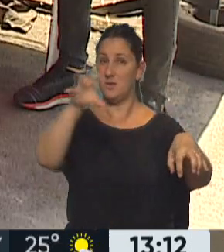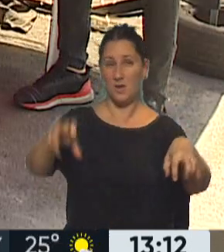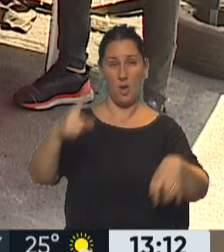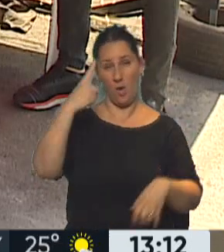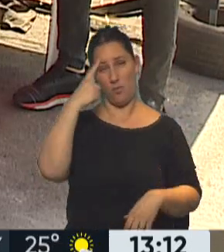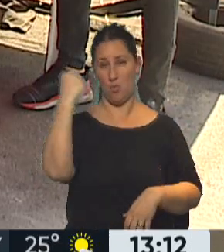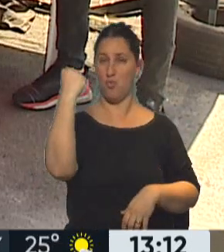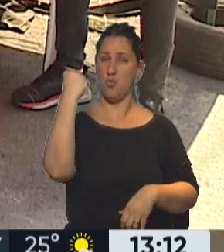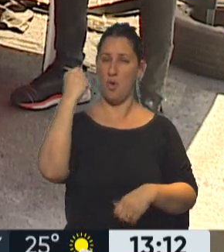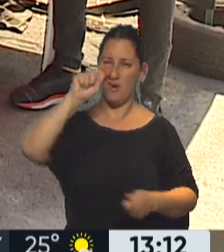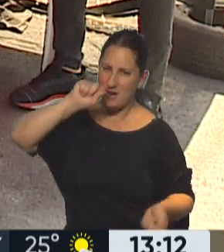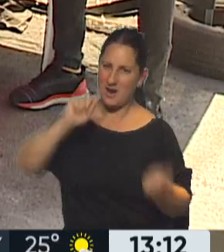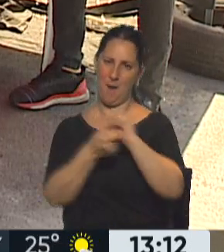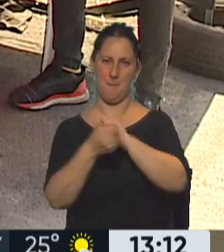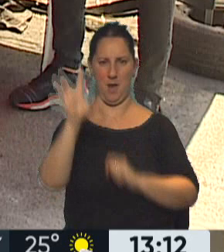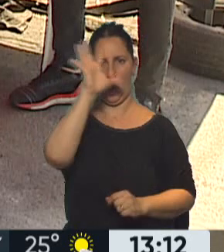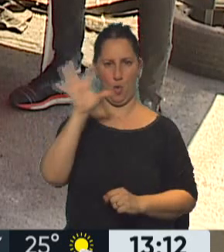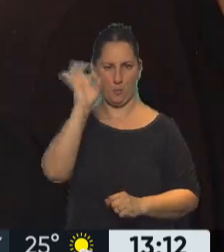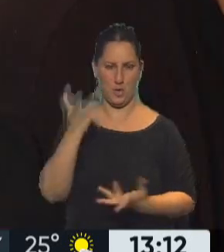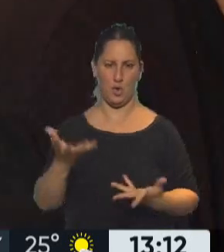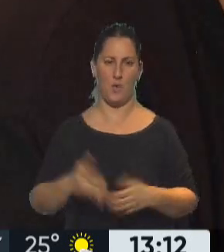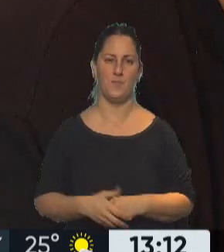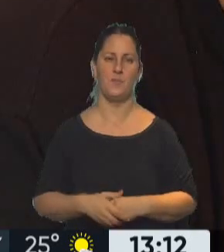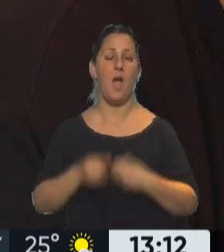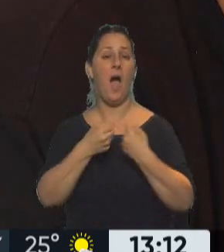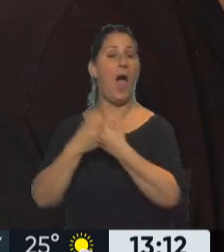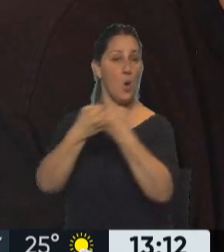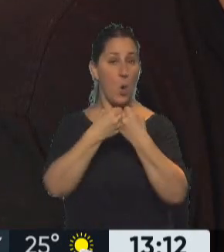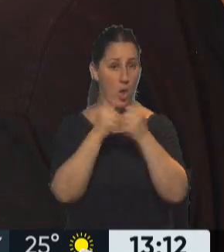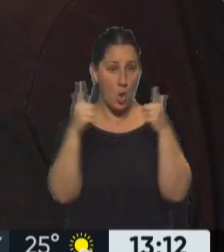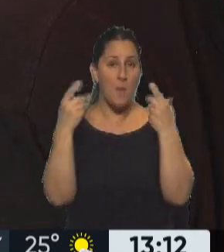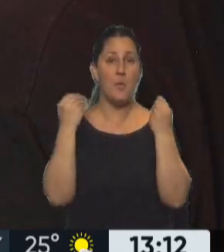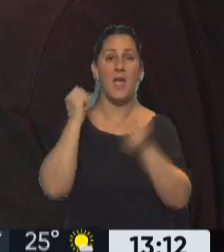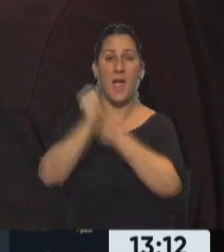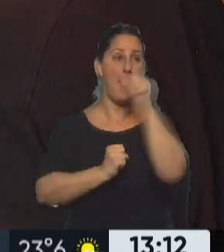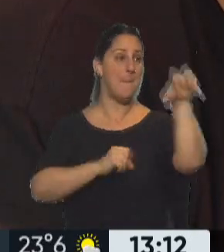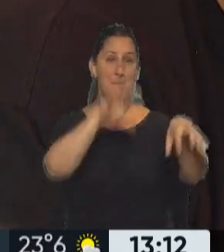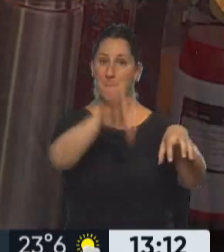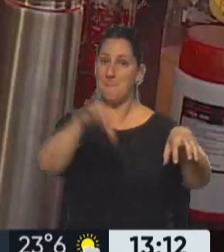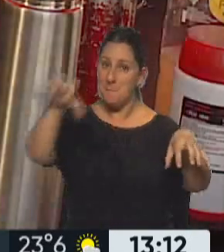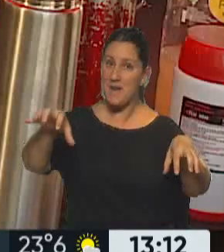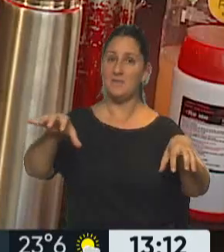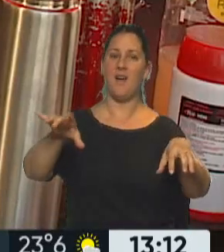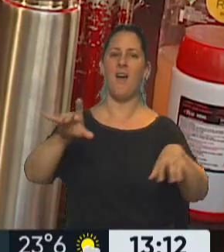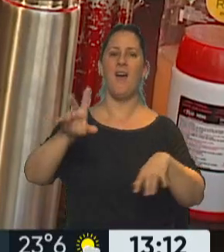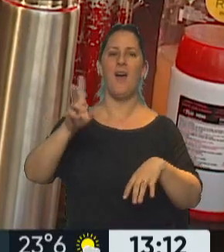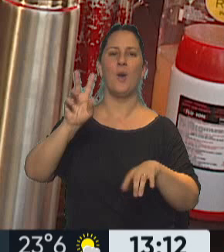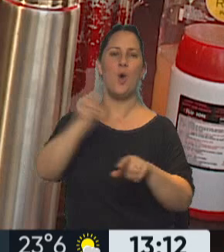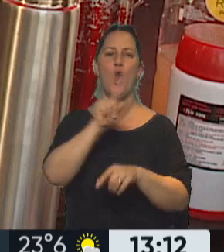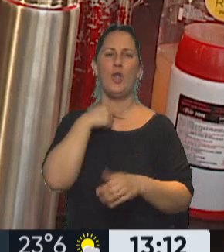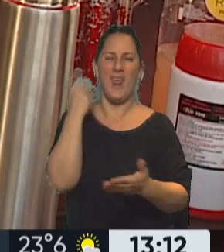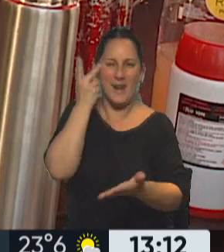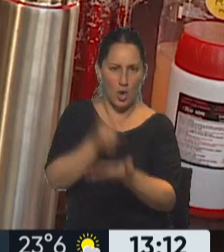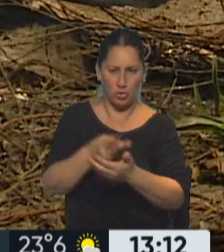que están llevando adelante. No se está llegando a un acuerdo porque las empresas no quieren reconocer, entendemos nosotros, ¿no?, el gran esfuerzo